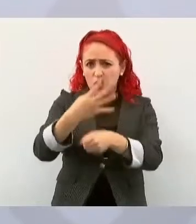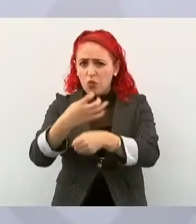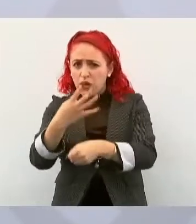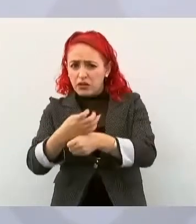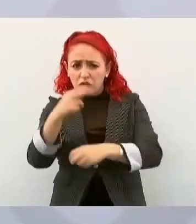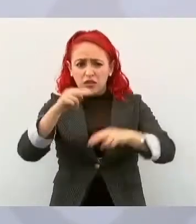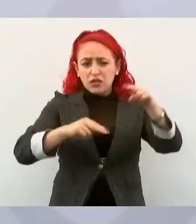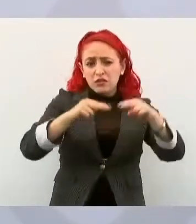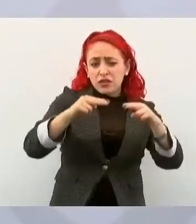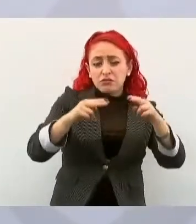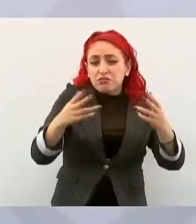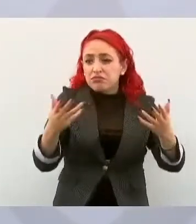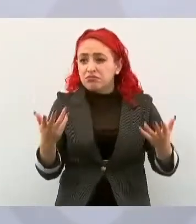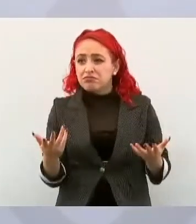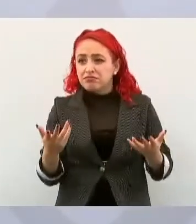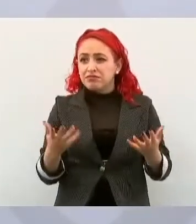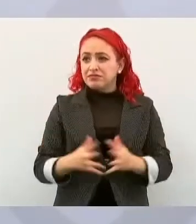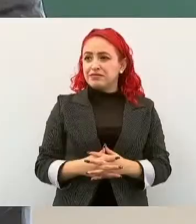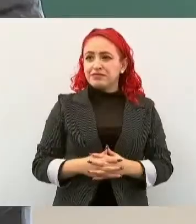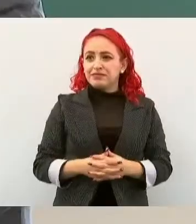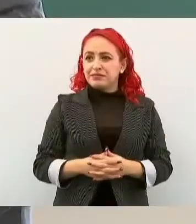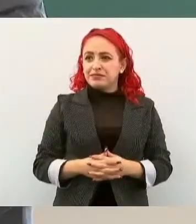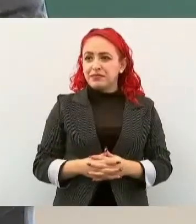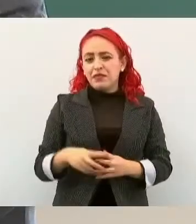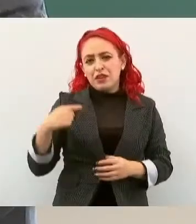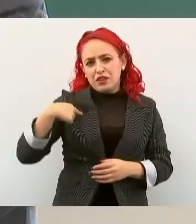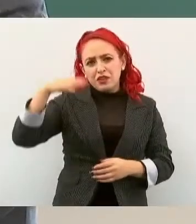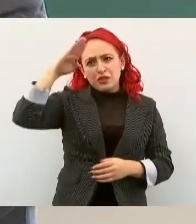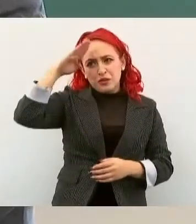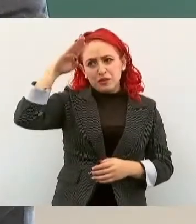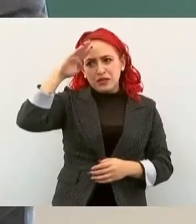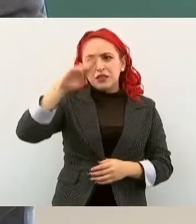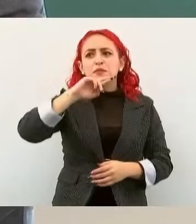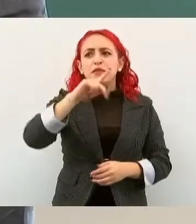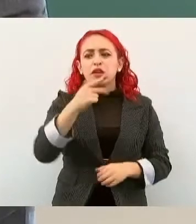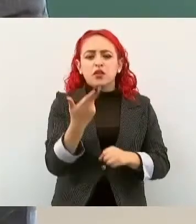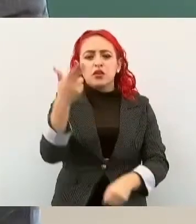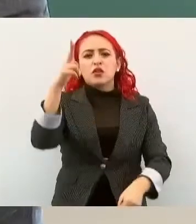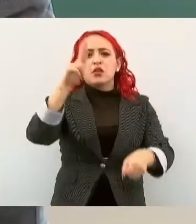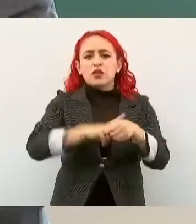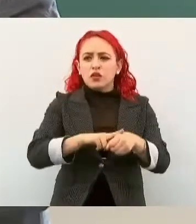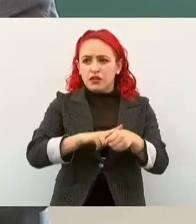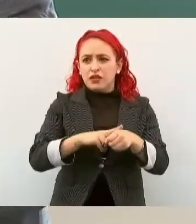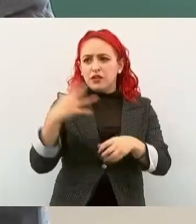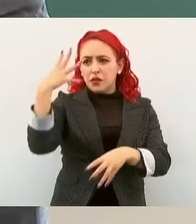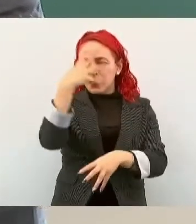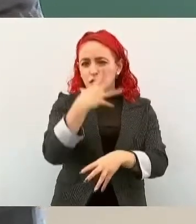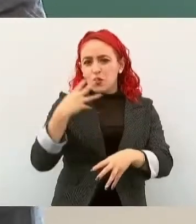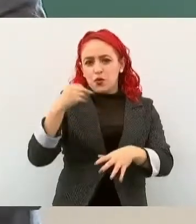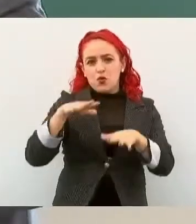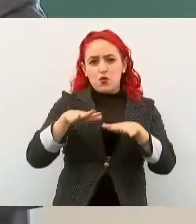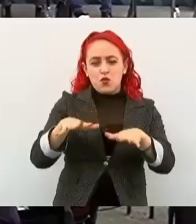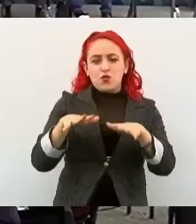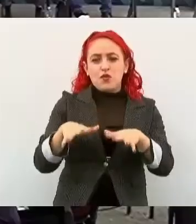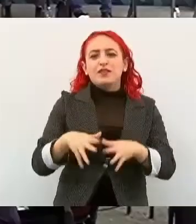cuarto nivel? Yo pienso que mejor hospital fantástico.